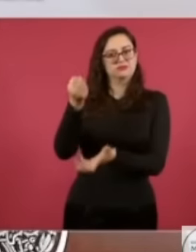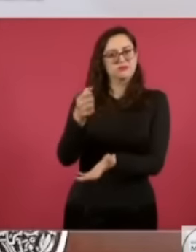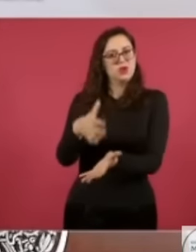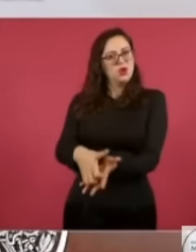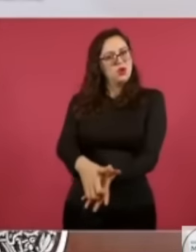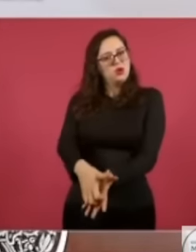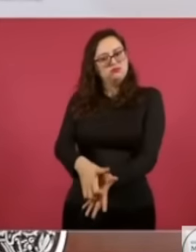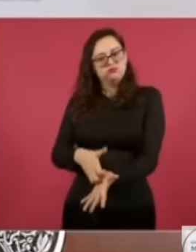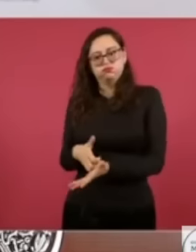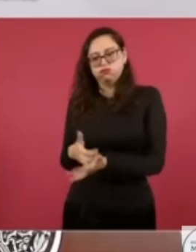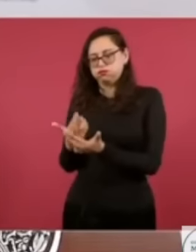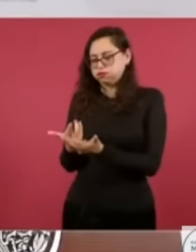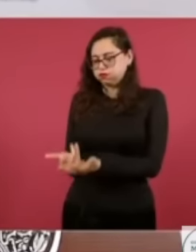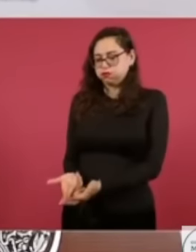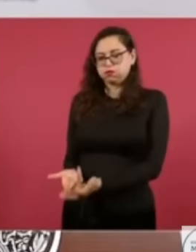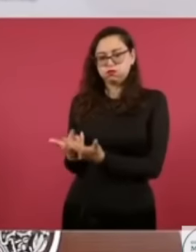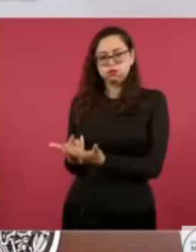mucho.